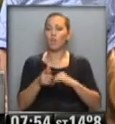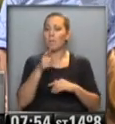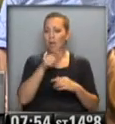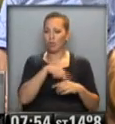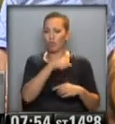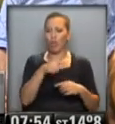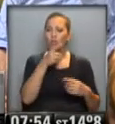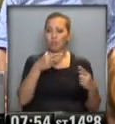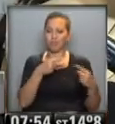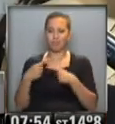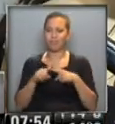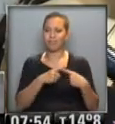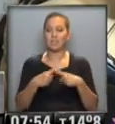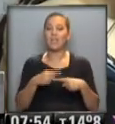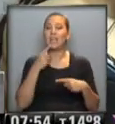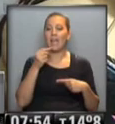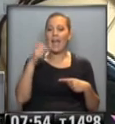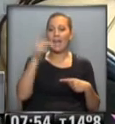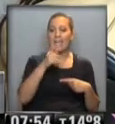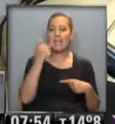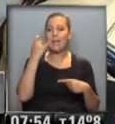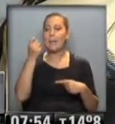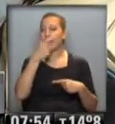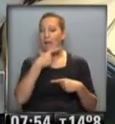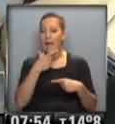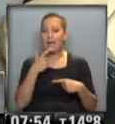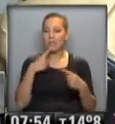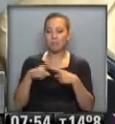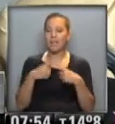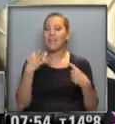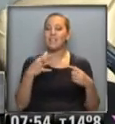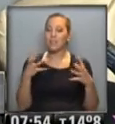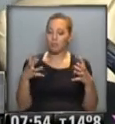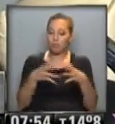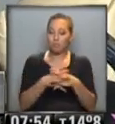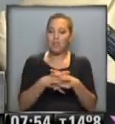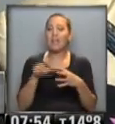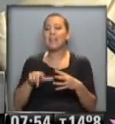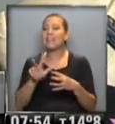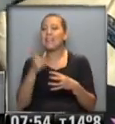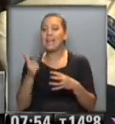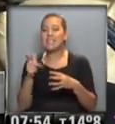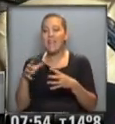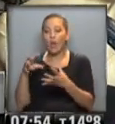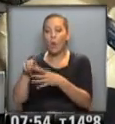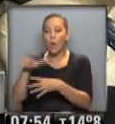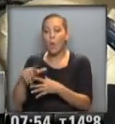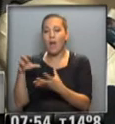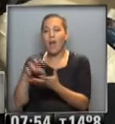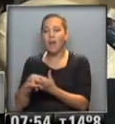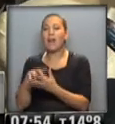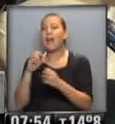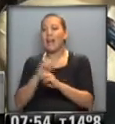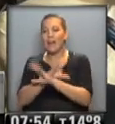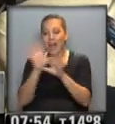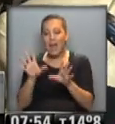batalla del macrismo y del kirchnerismo. Por eso es que necesitamos unir un tercer espacio de una orientación clara